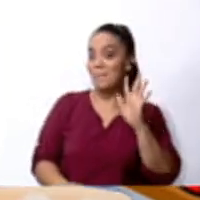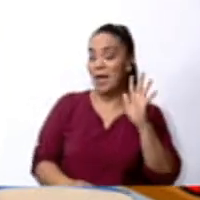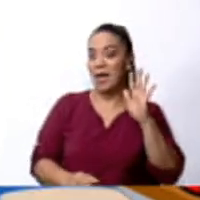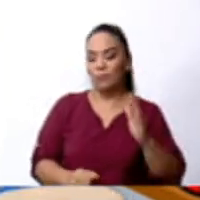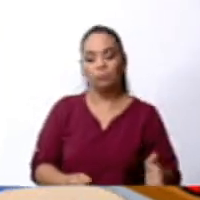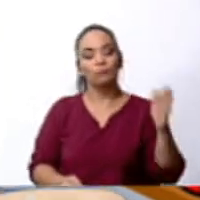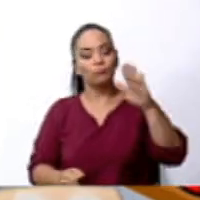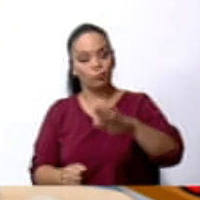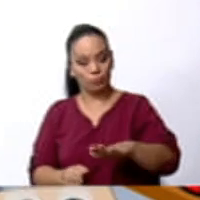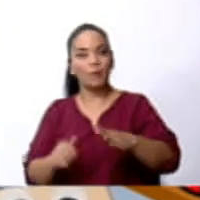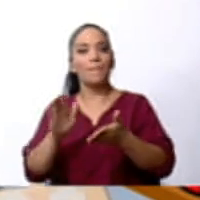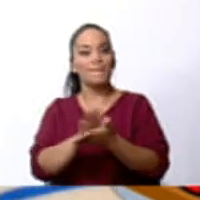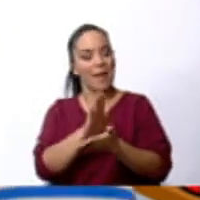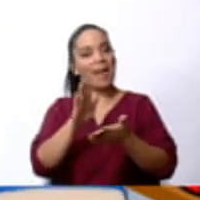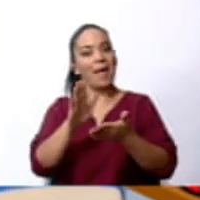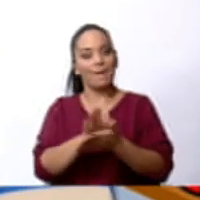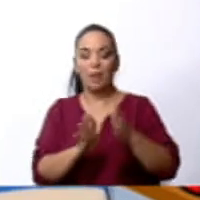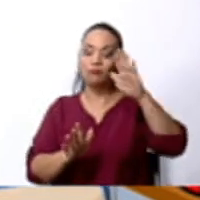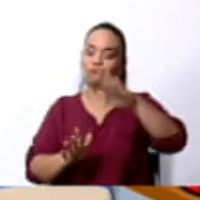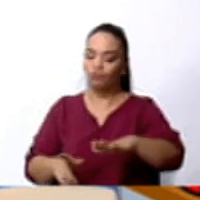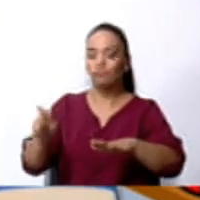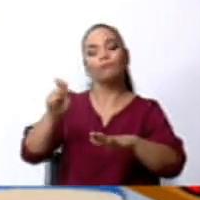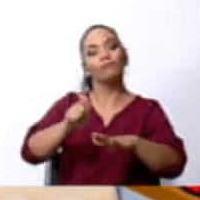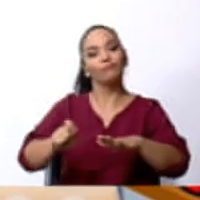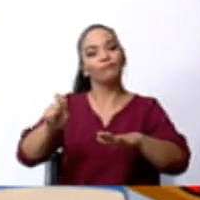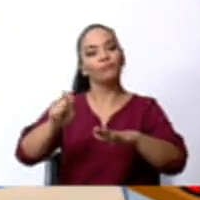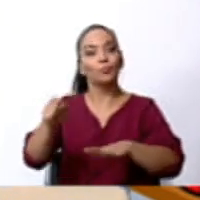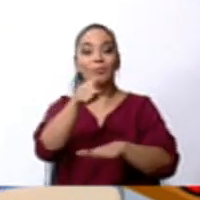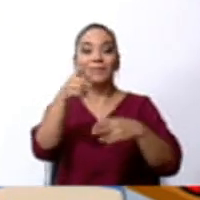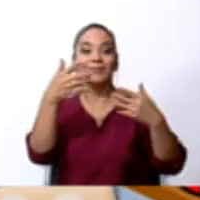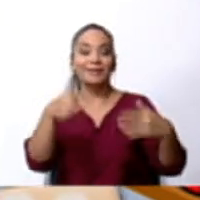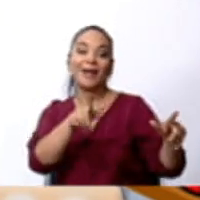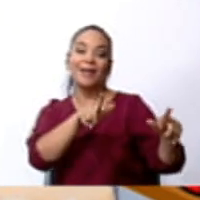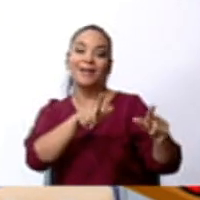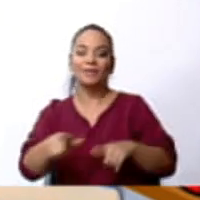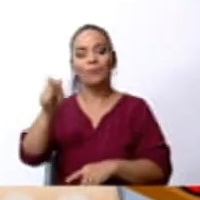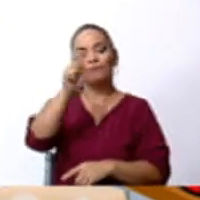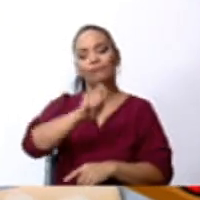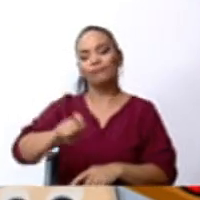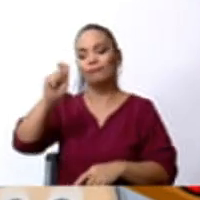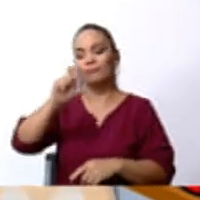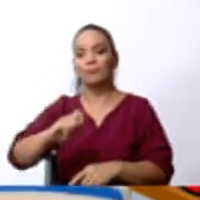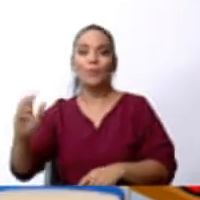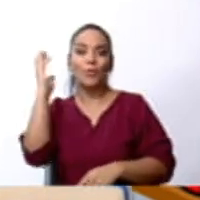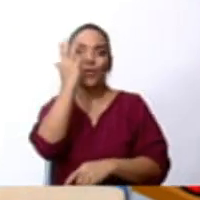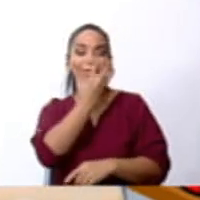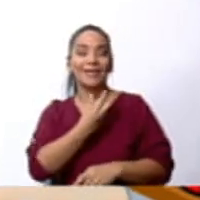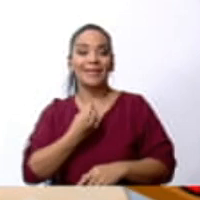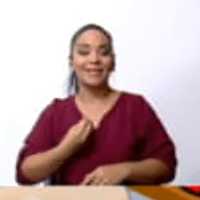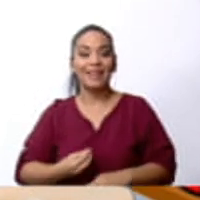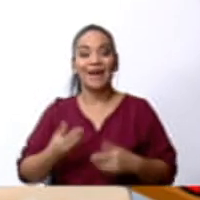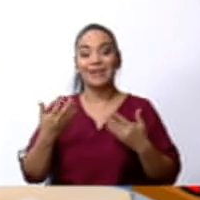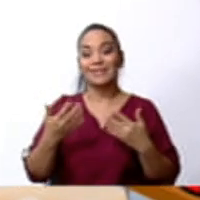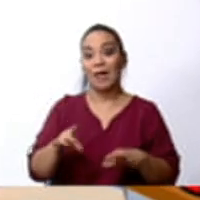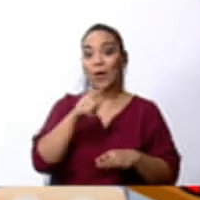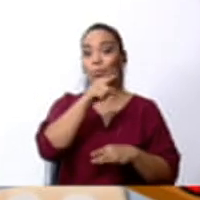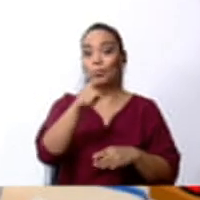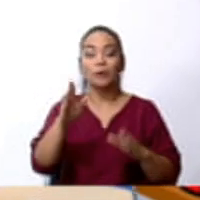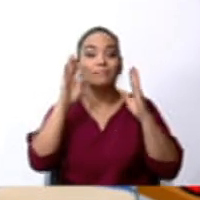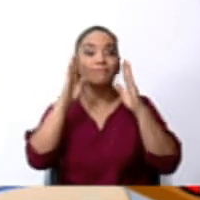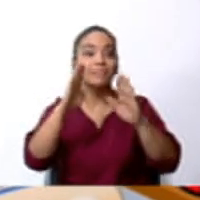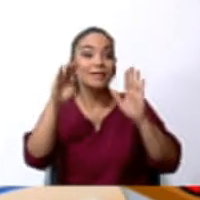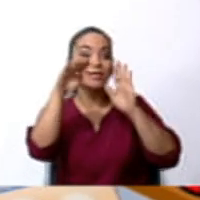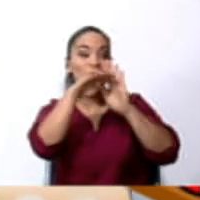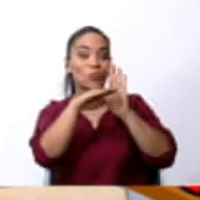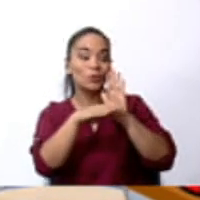para sostener la hojita. Ya estás preparado para escribir cosas bonitas. Sigue las instrucciones